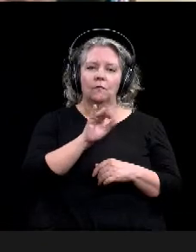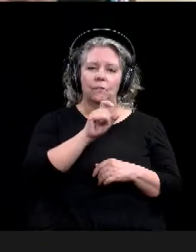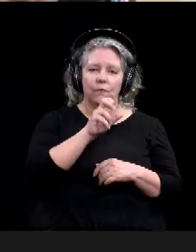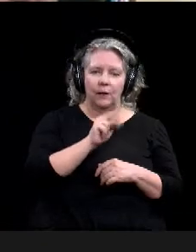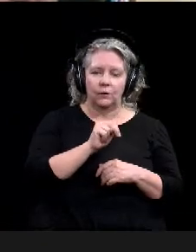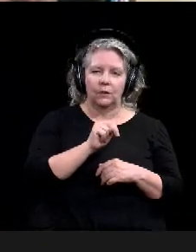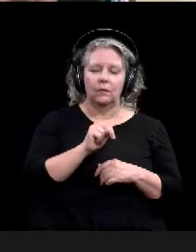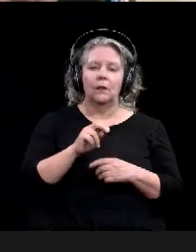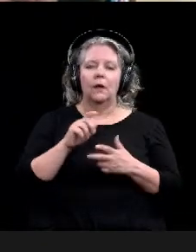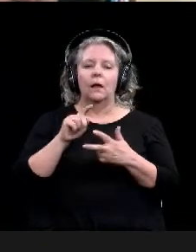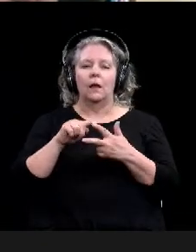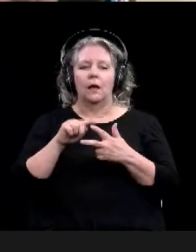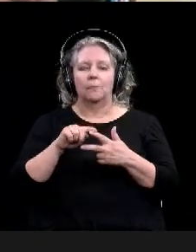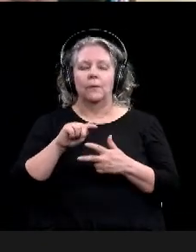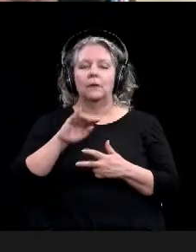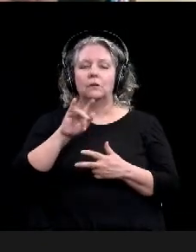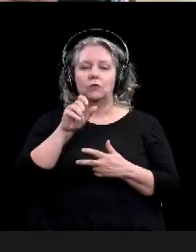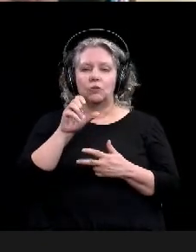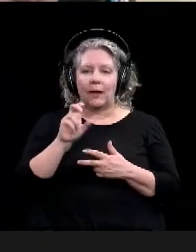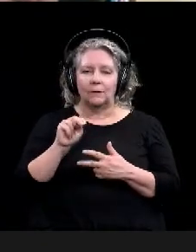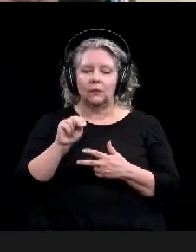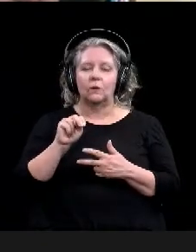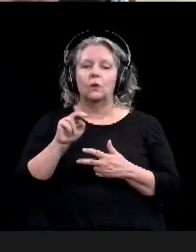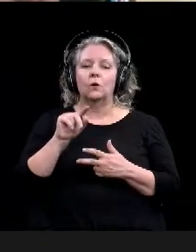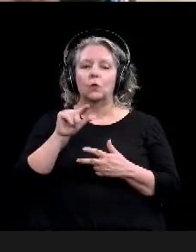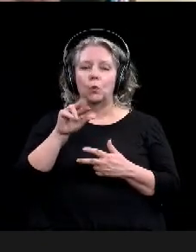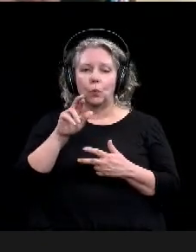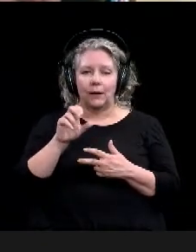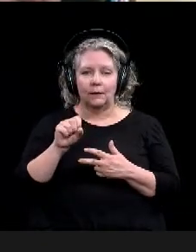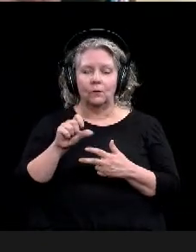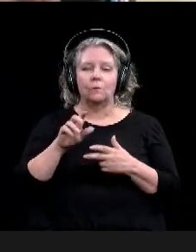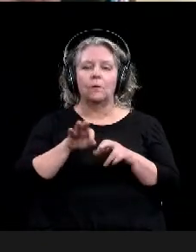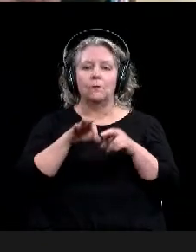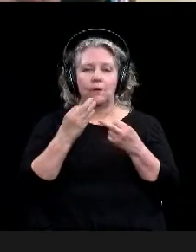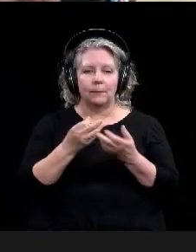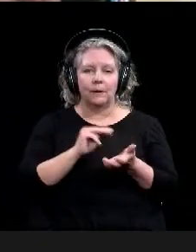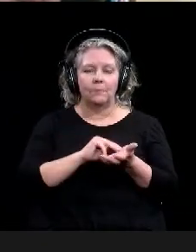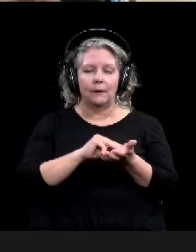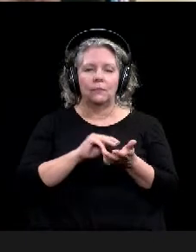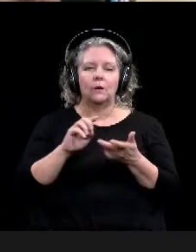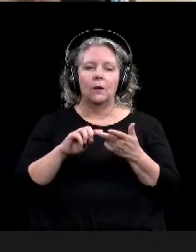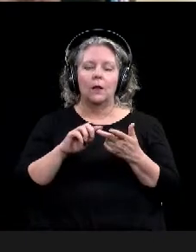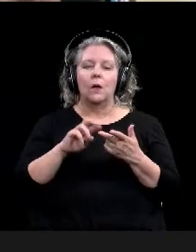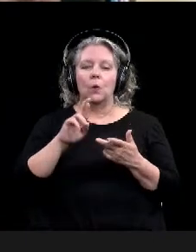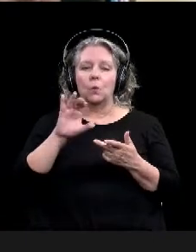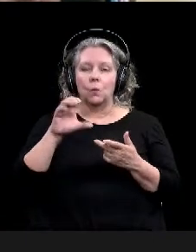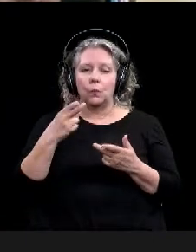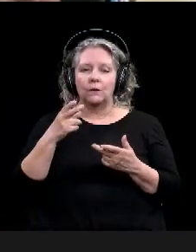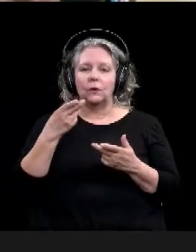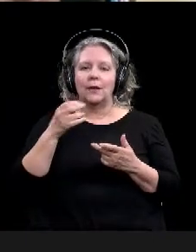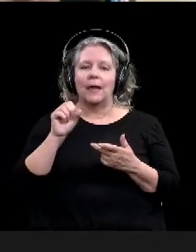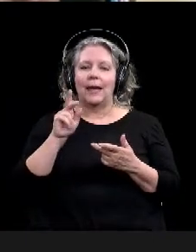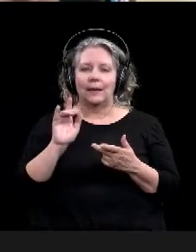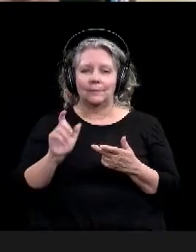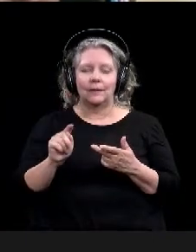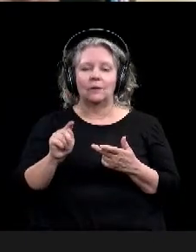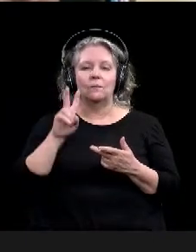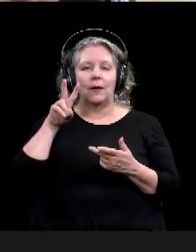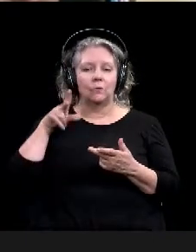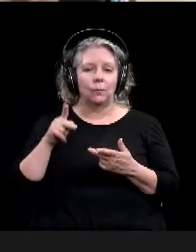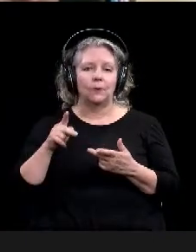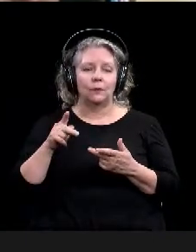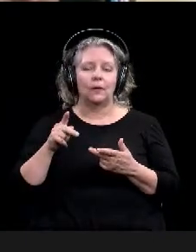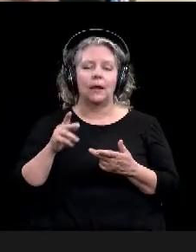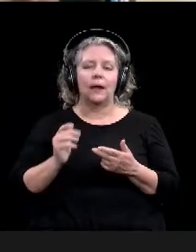ricas que richard gasquet vicepresidente y el jefe d cualquier